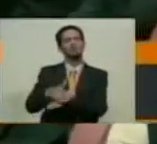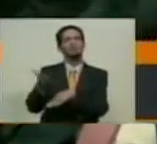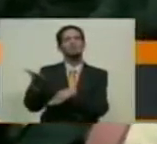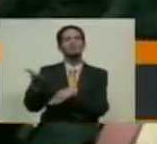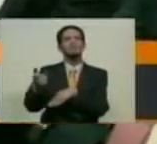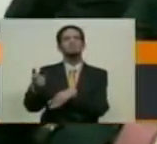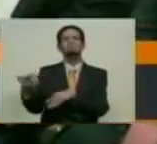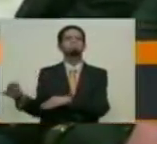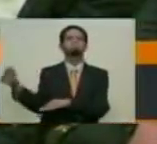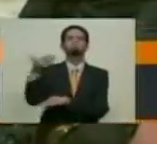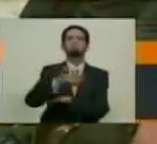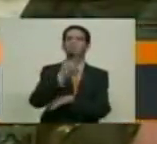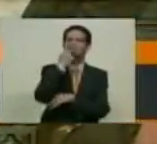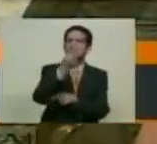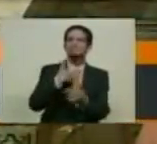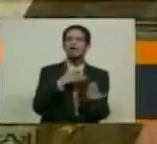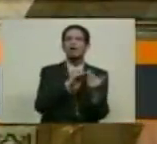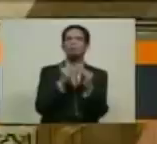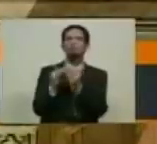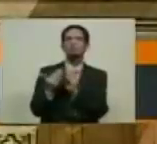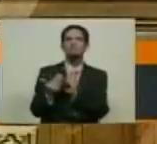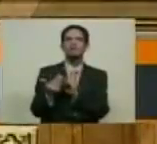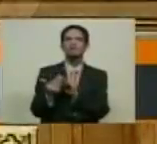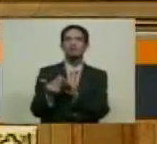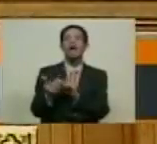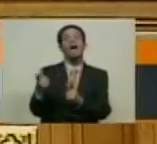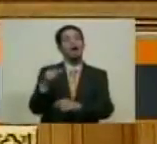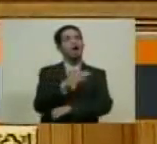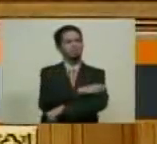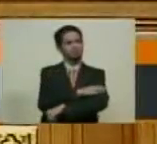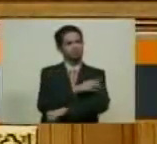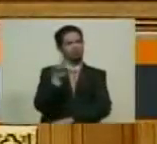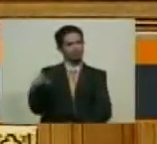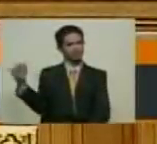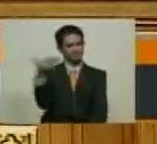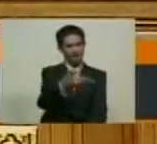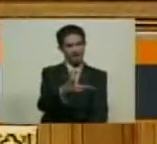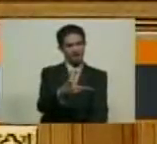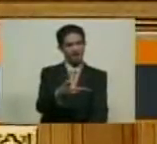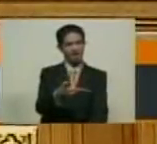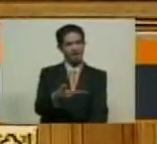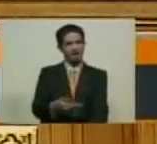barrio. Ay, ¿qué tú crees, que el que viene de la oposición va a ir a tu barrio?